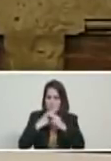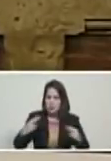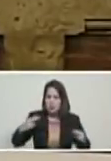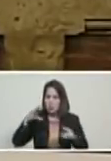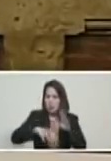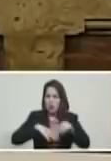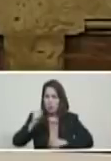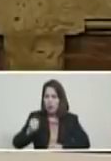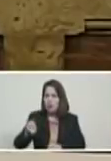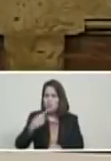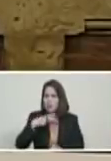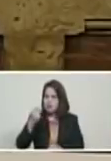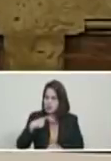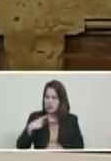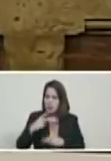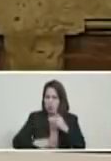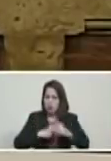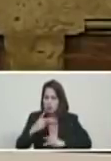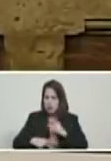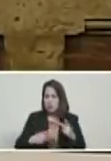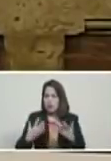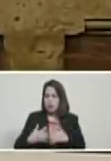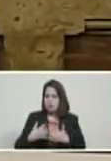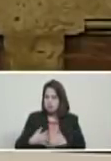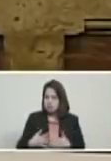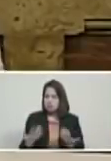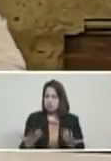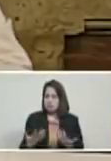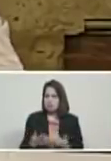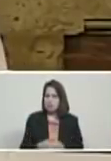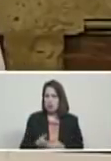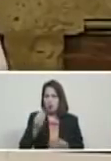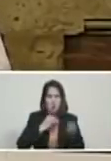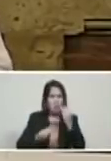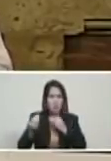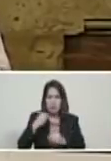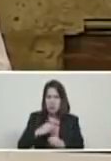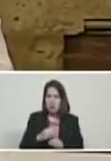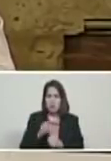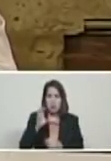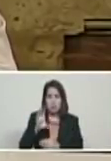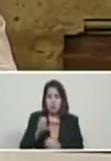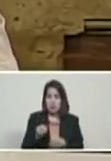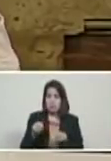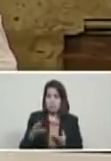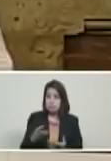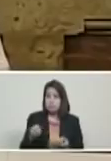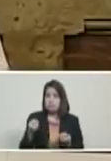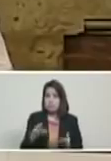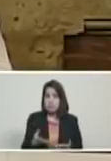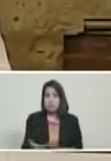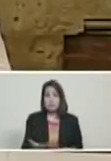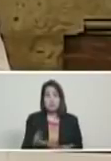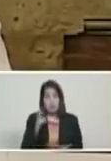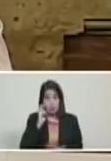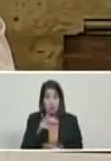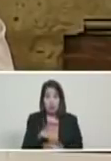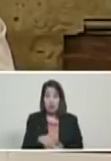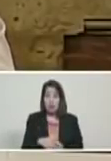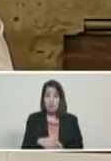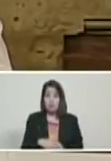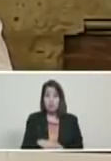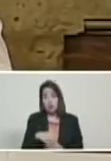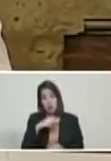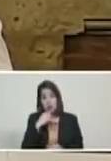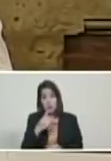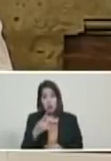insumos productivos, industriales, comida para el país. Ahí están, pues. Por eso es que digo